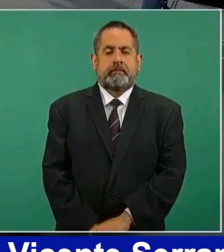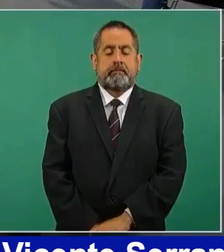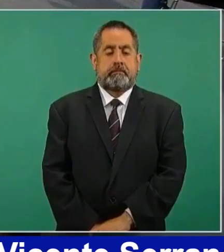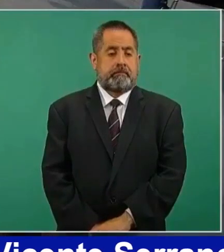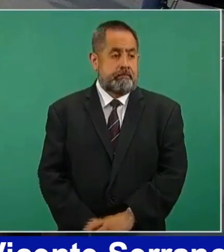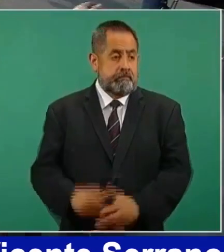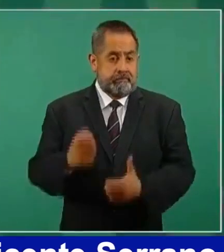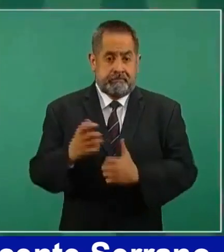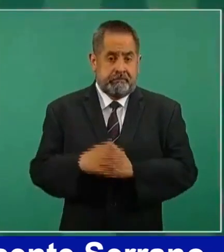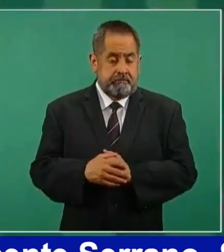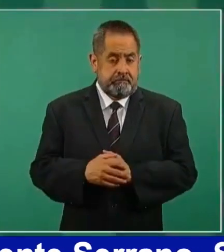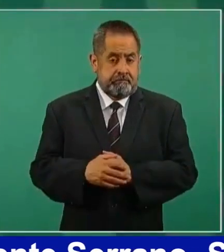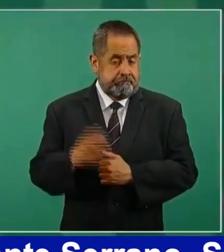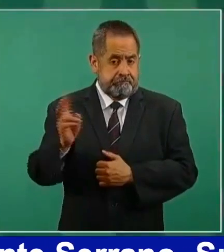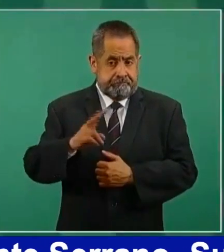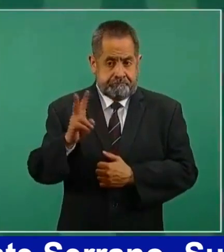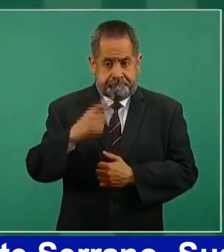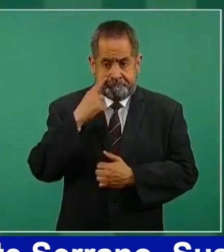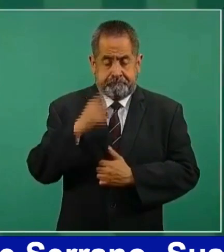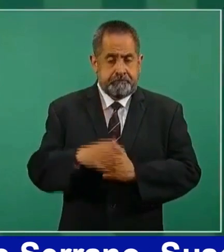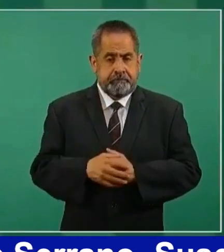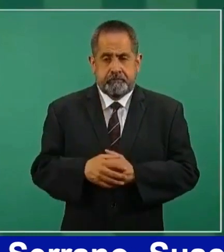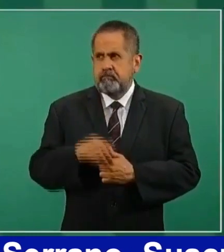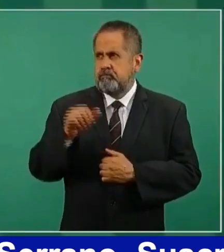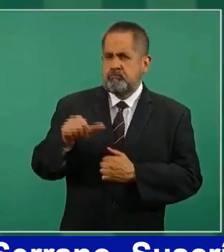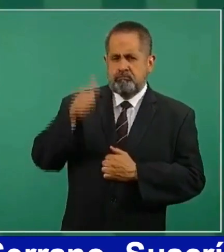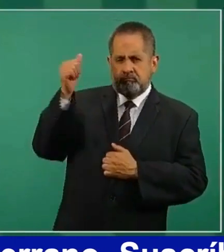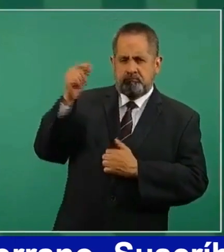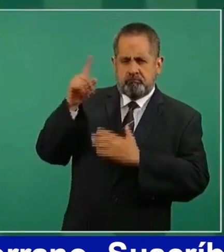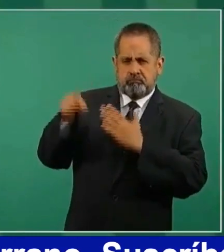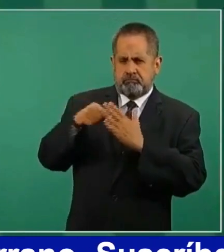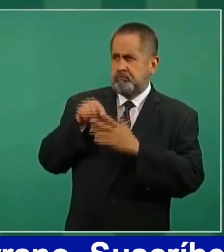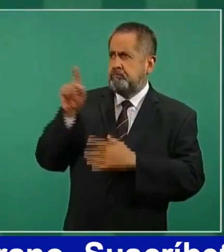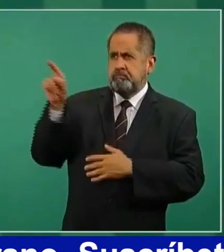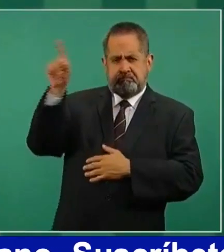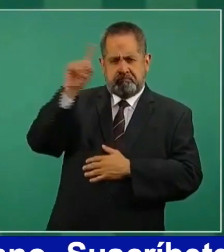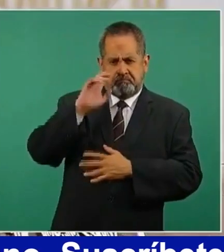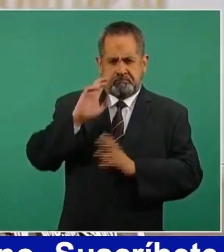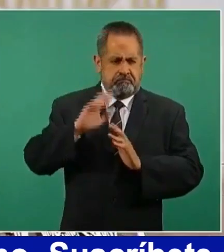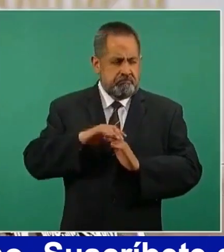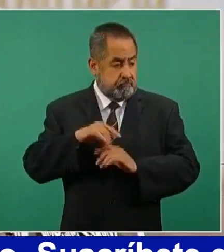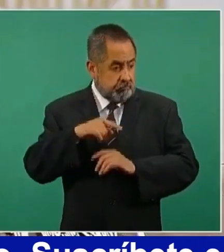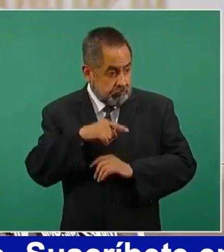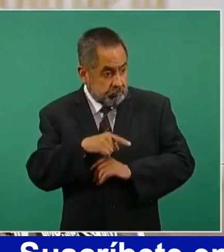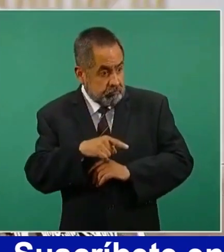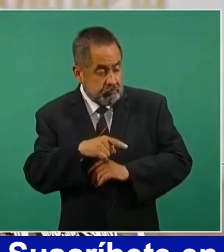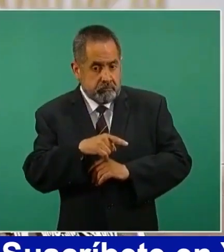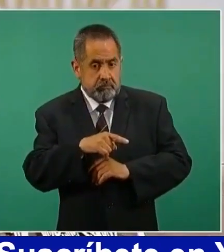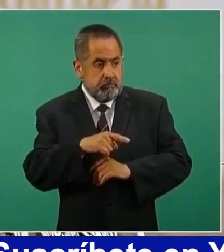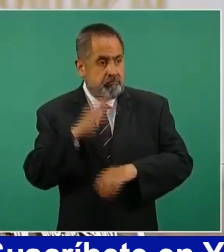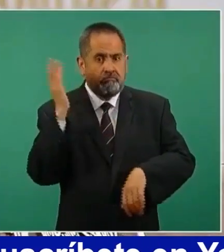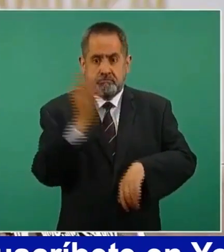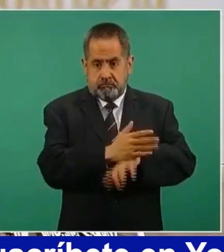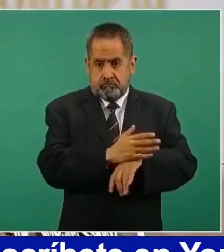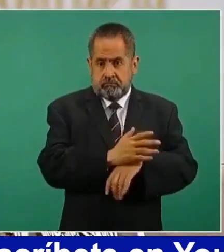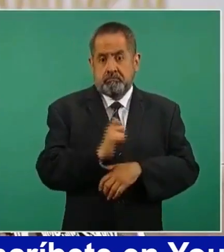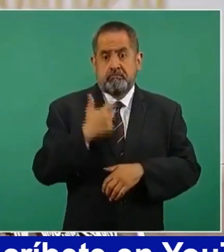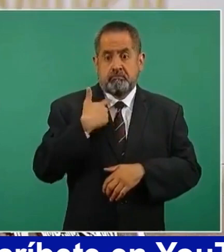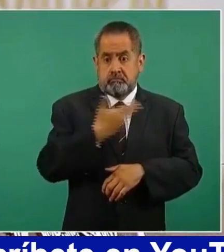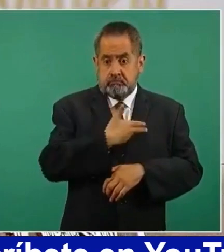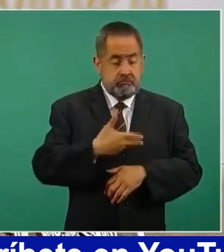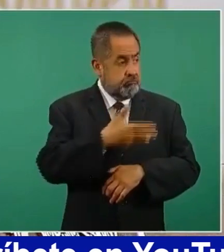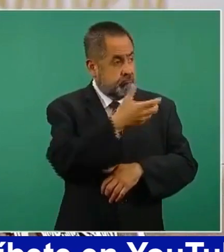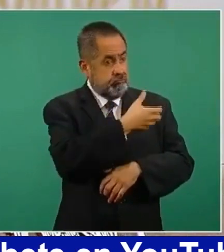porque sí, en efecto, en otras partes se castiga a los presidentes.